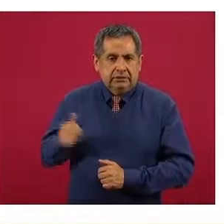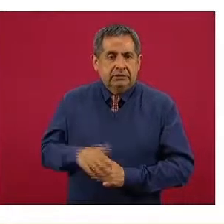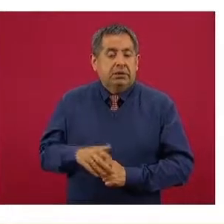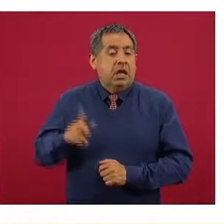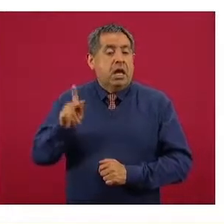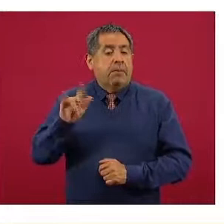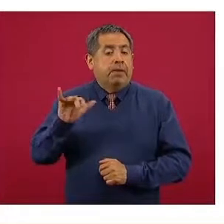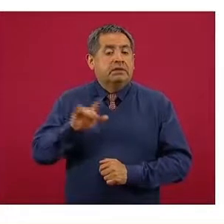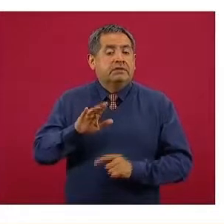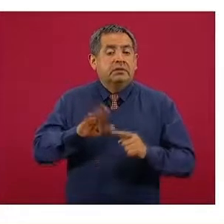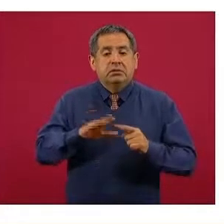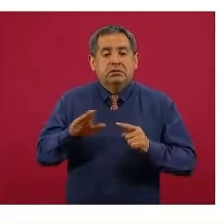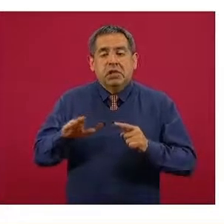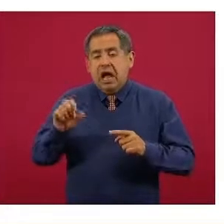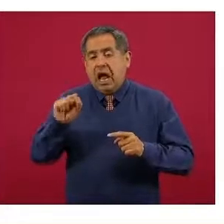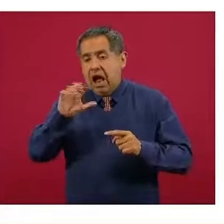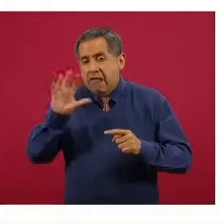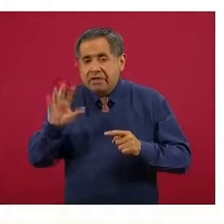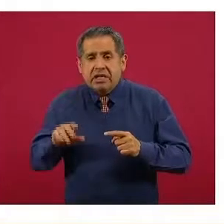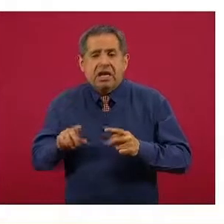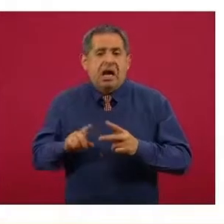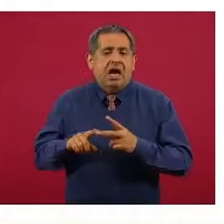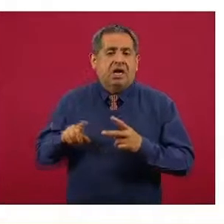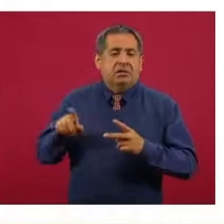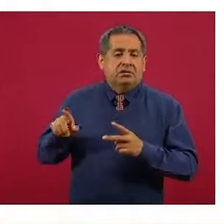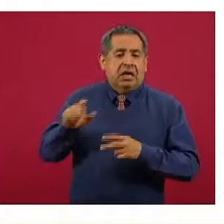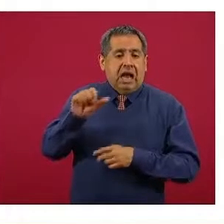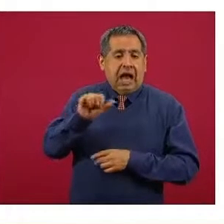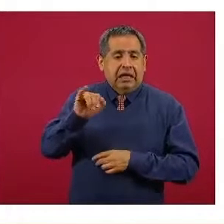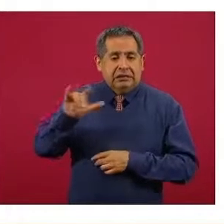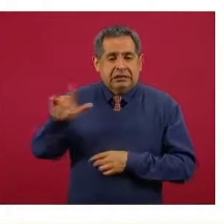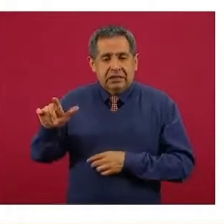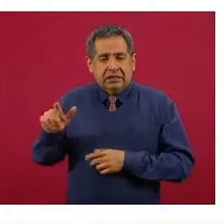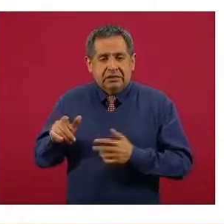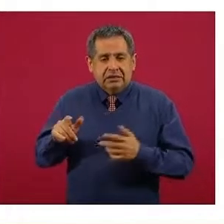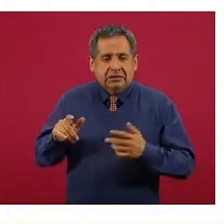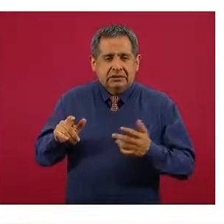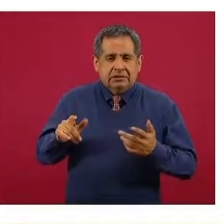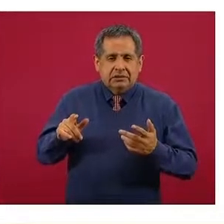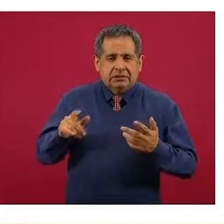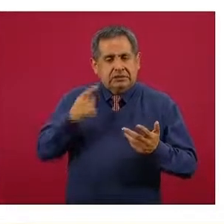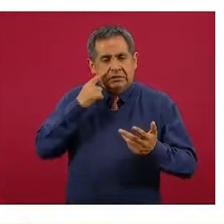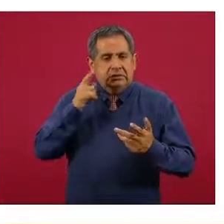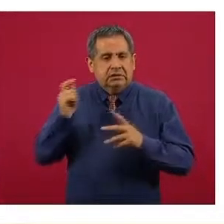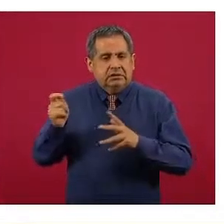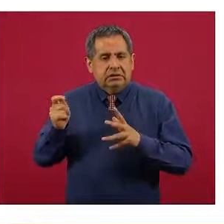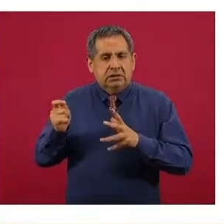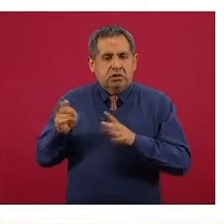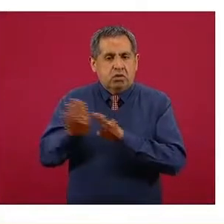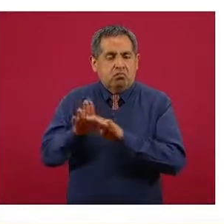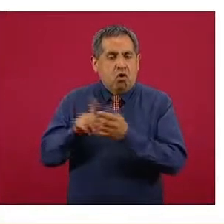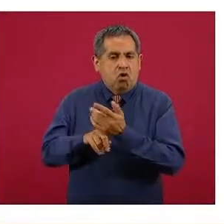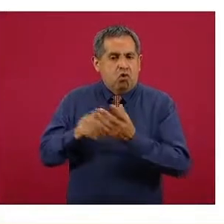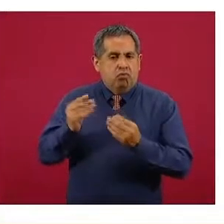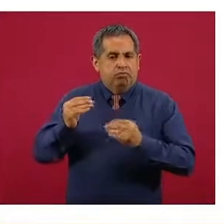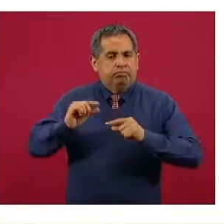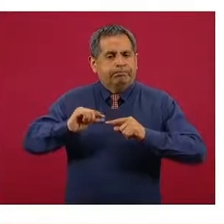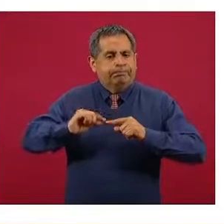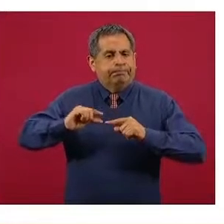Pacífico Occidental, África, Mediterráneo Oriental, Asia. Lástima que las invirtieron, pero están por la intensidad, por el